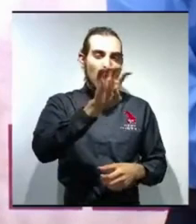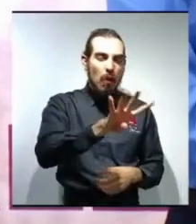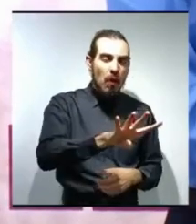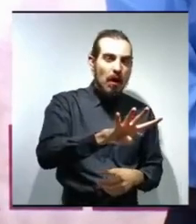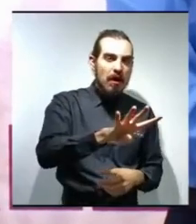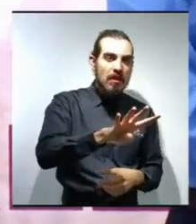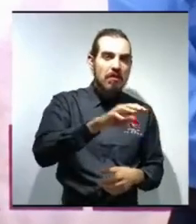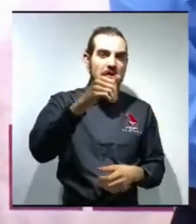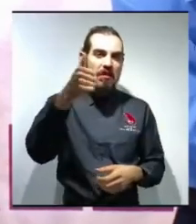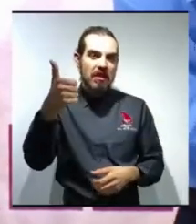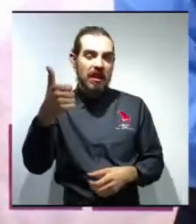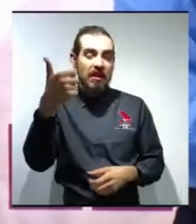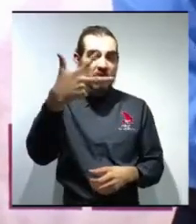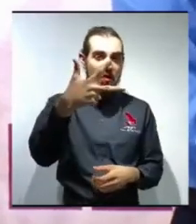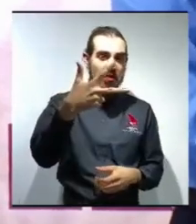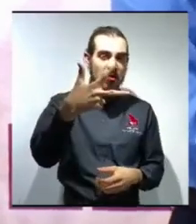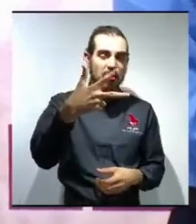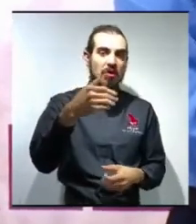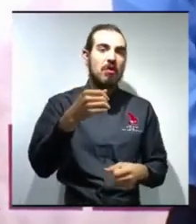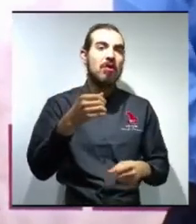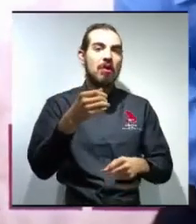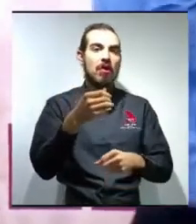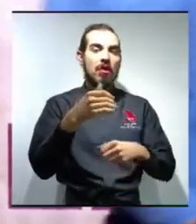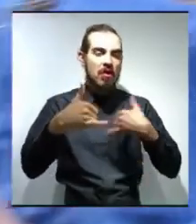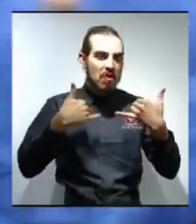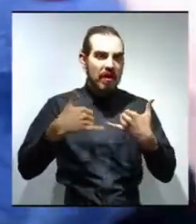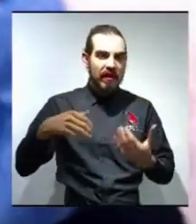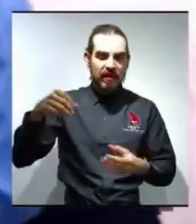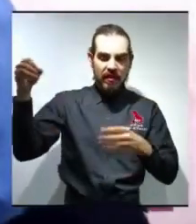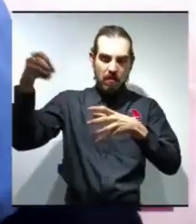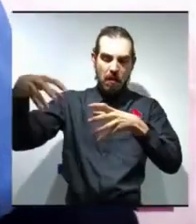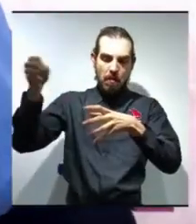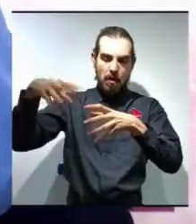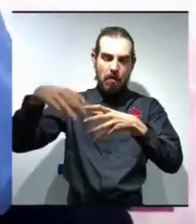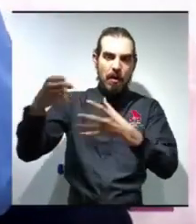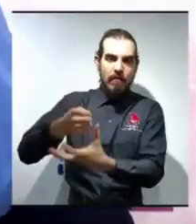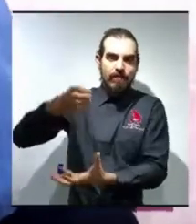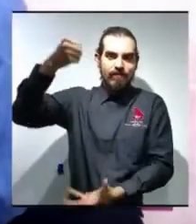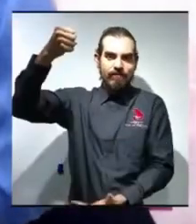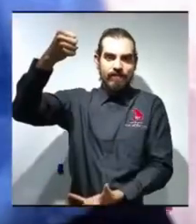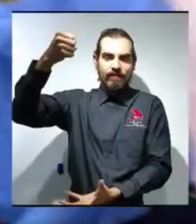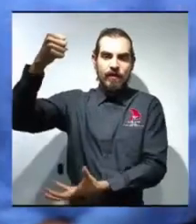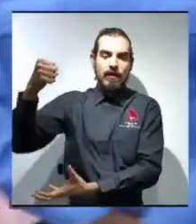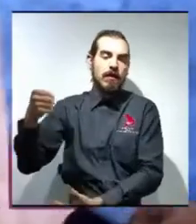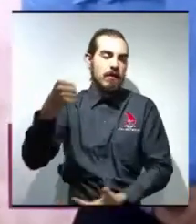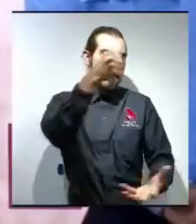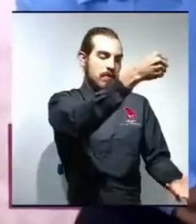dependiendo, la mayoría de ellos nuevos, ahí complementamos con juguetes usados